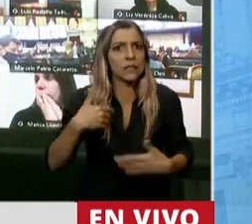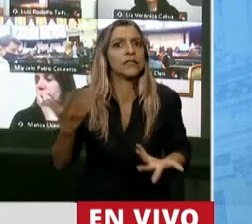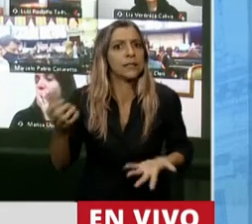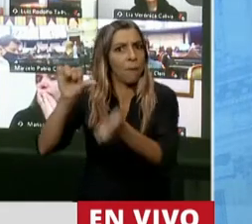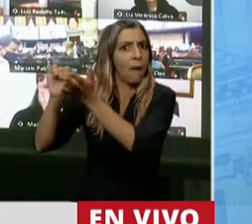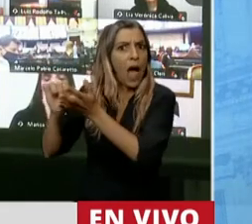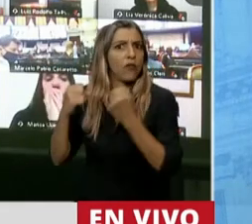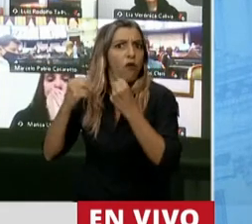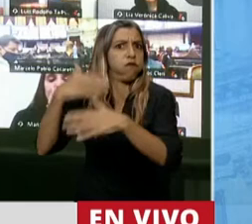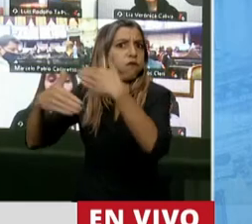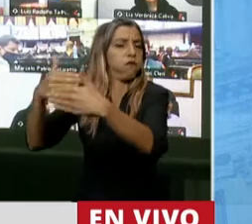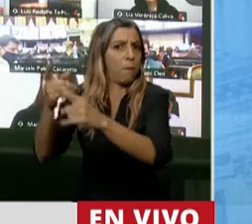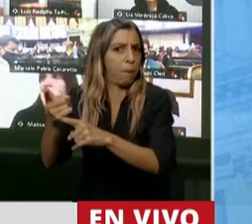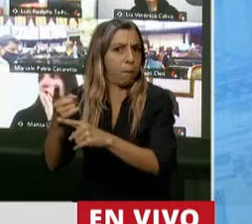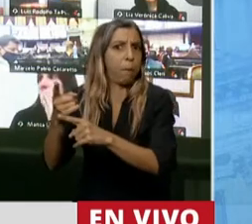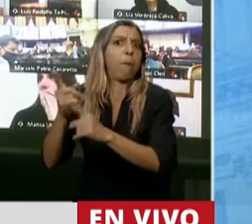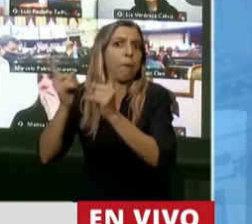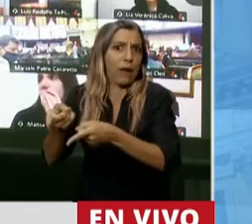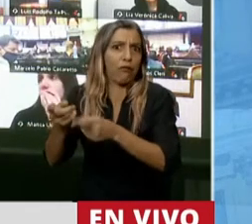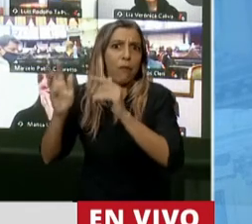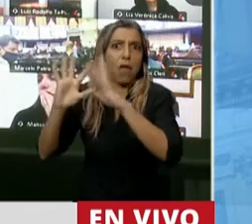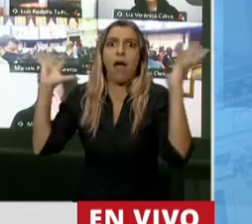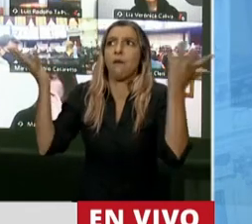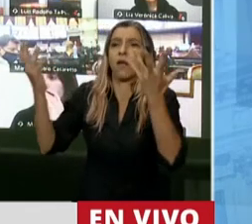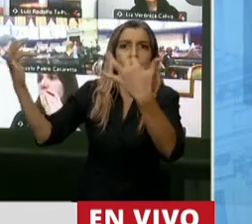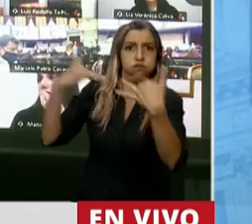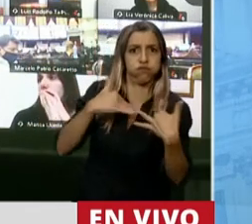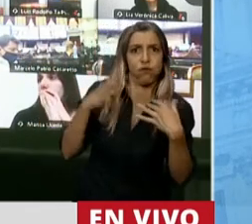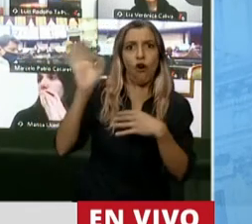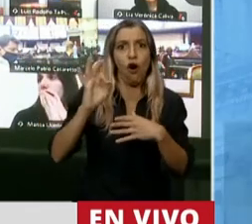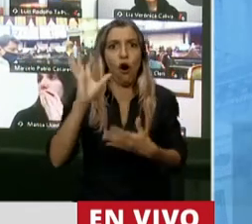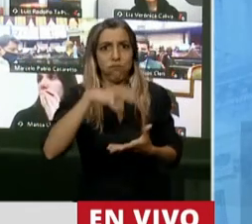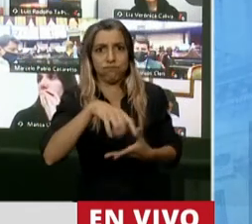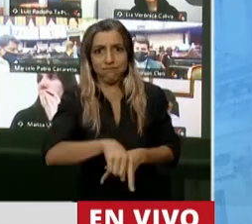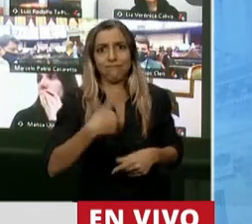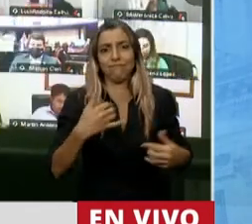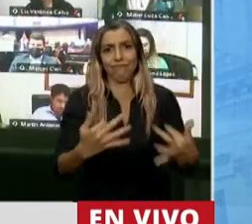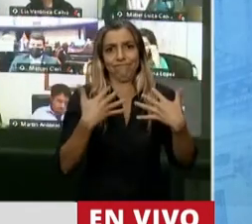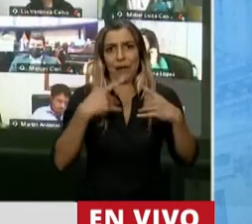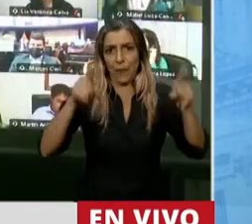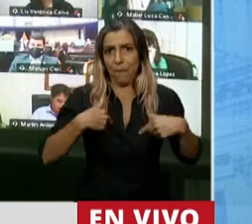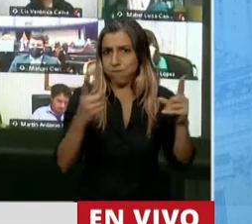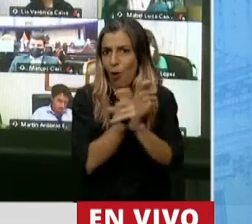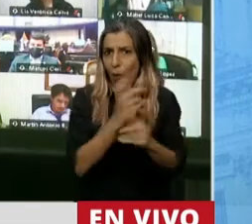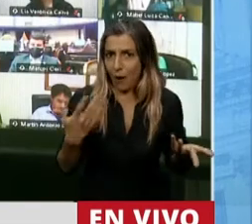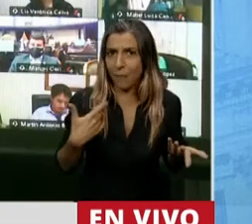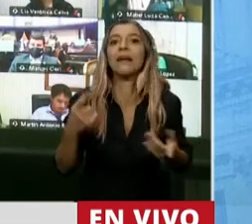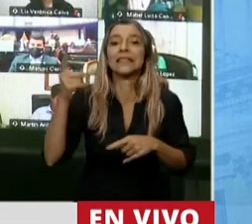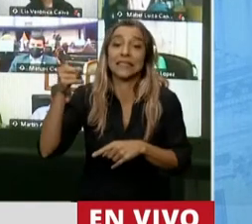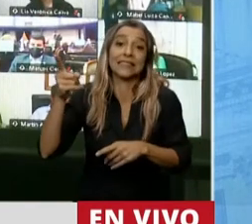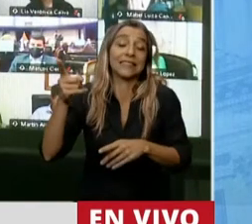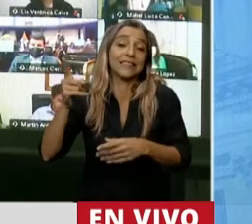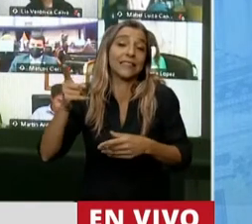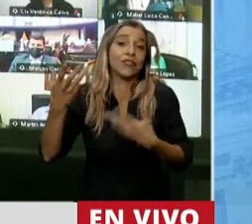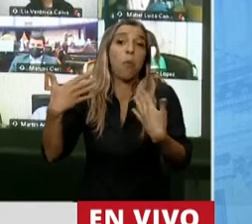más desarrollados y que obviamente generan más impacto ambiental, pero las consecuencias no son las mismas para ellos que para nosotros. Y de la misma